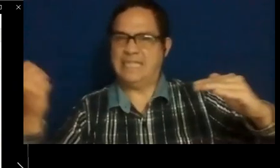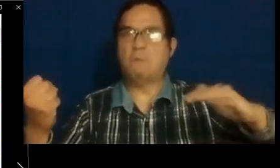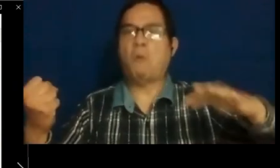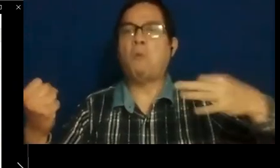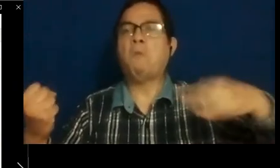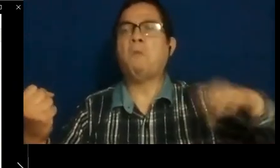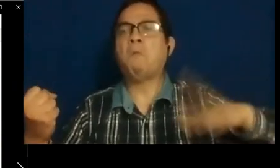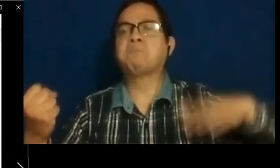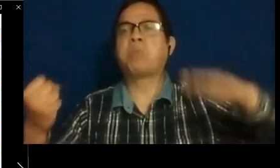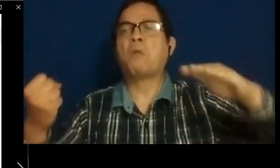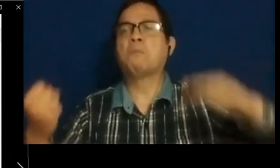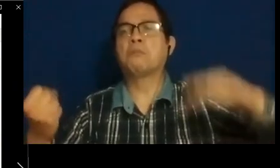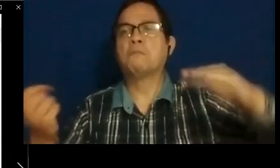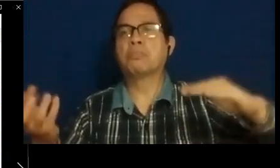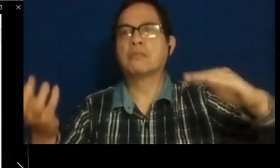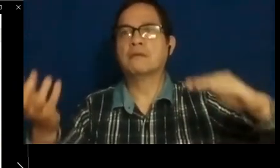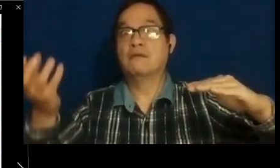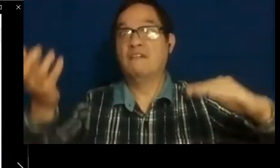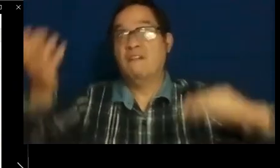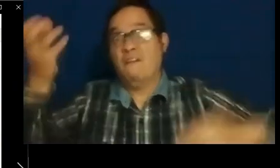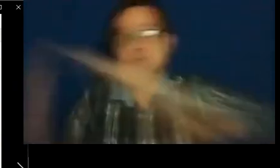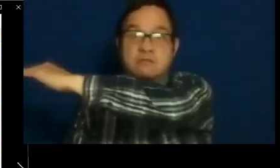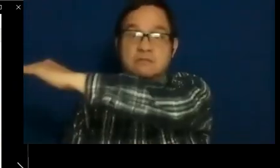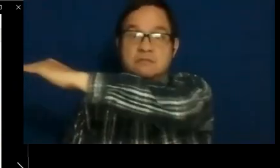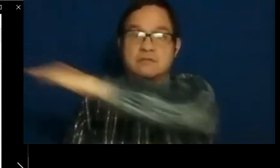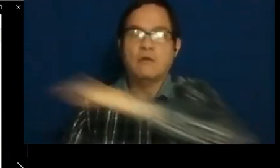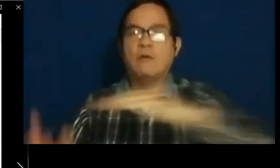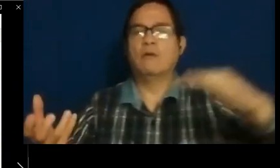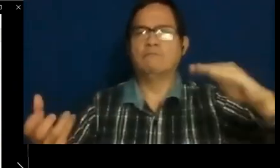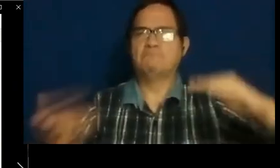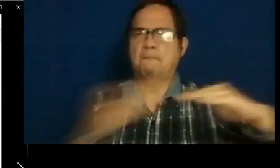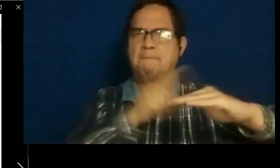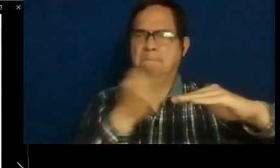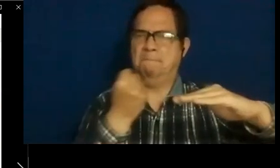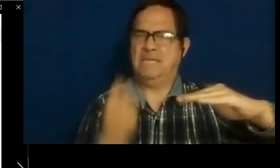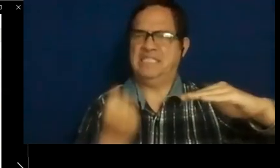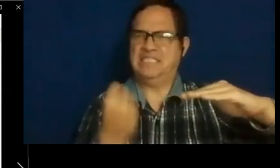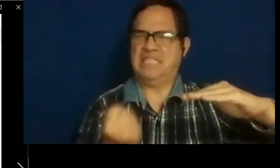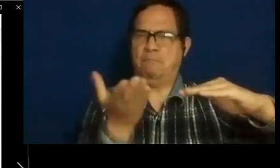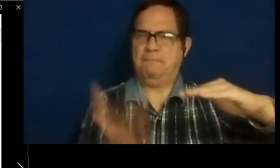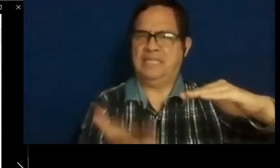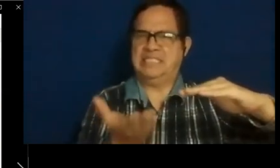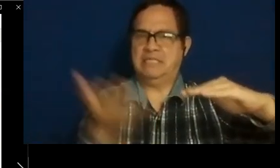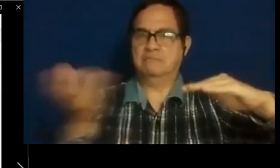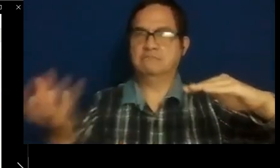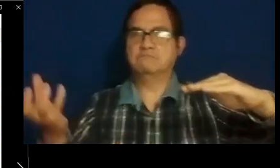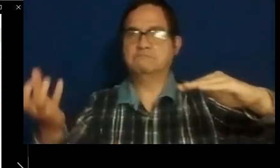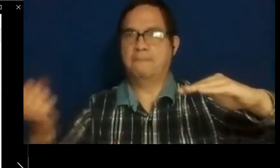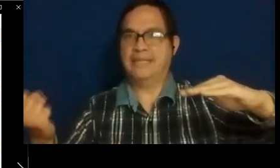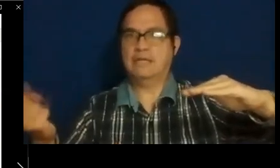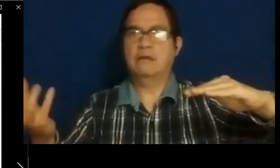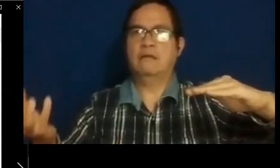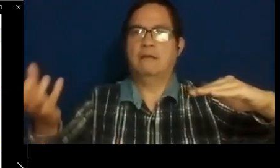ser más altos o más, mejor dicho, vaya a gastar más tiempo o menos tiempo, porque depende la posición